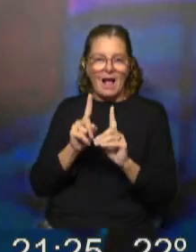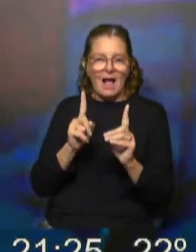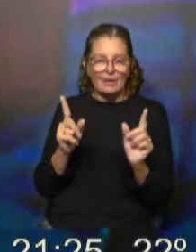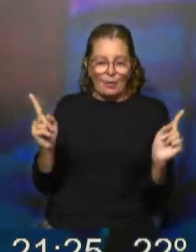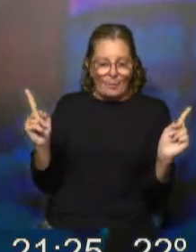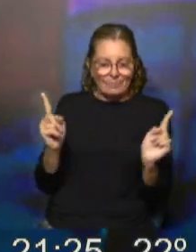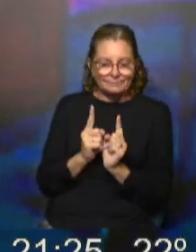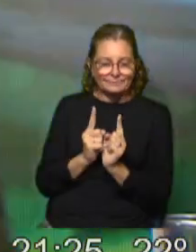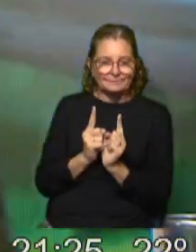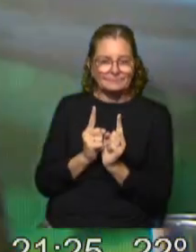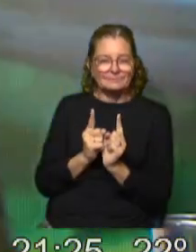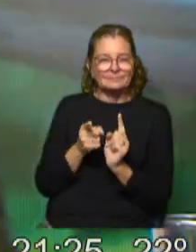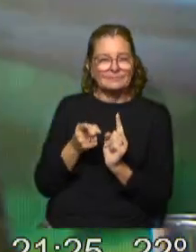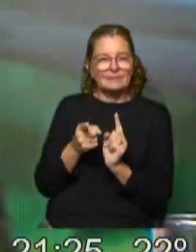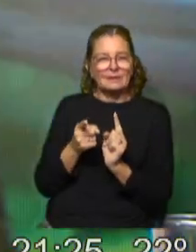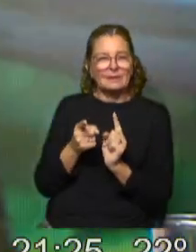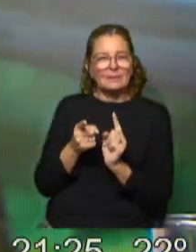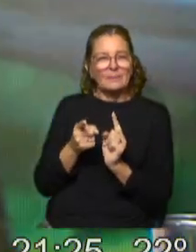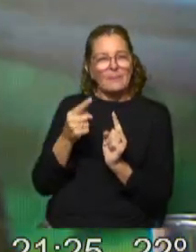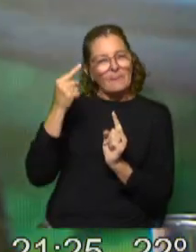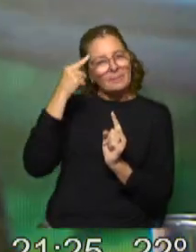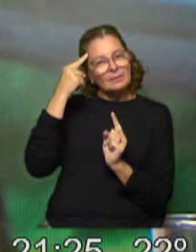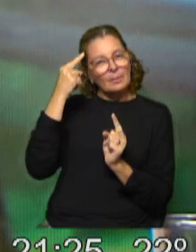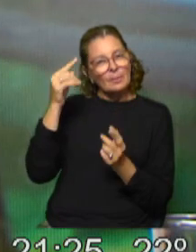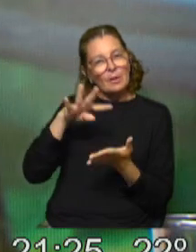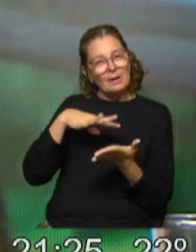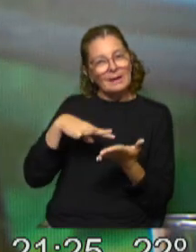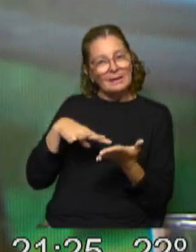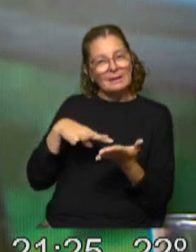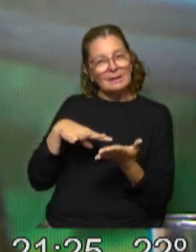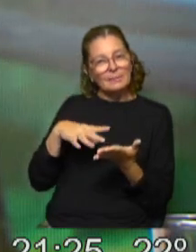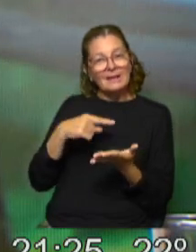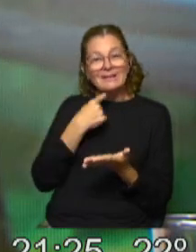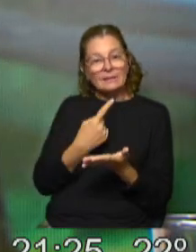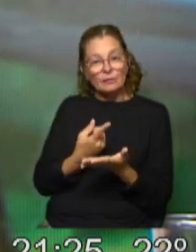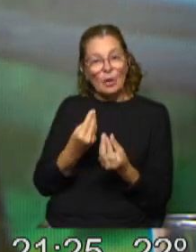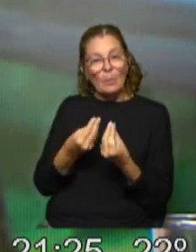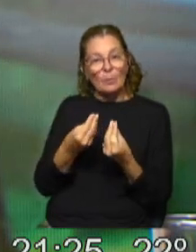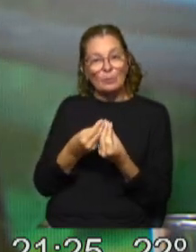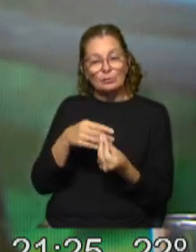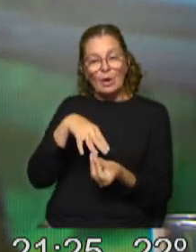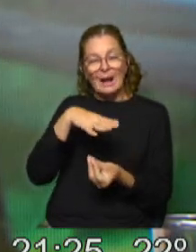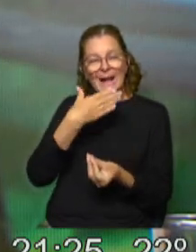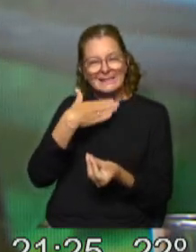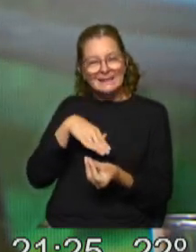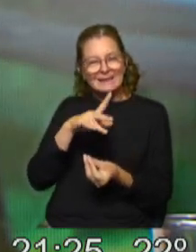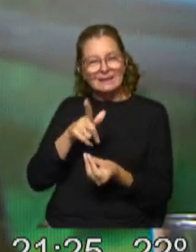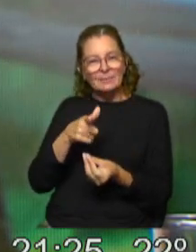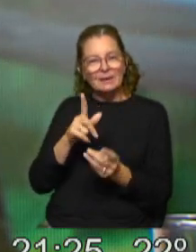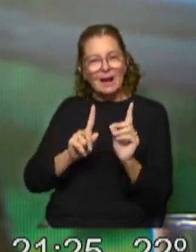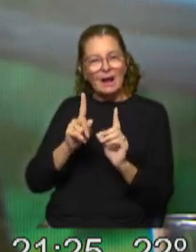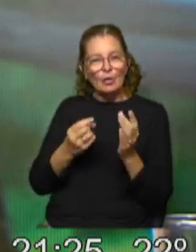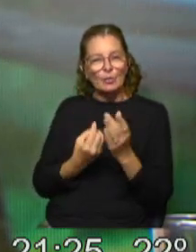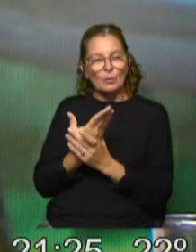más acotado. Bueno, creo que ahí me sirvió mucha lectura de novelas gráficas y entender que era un producto